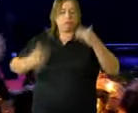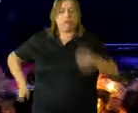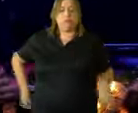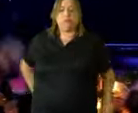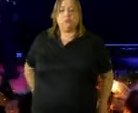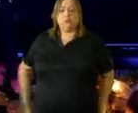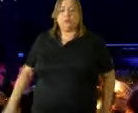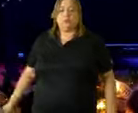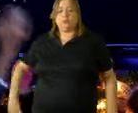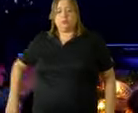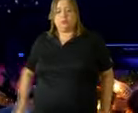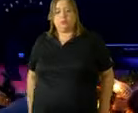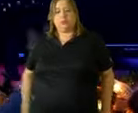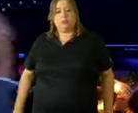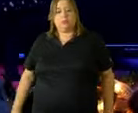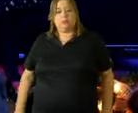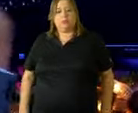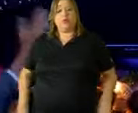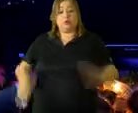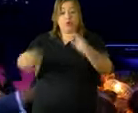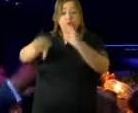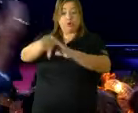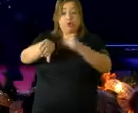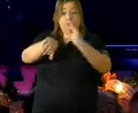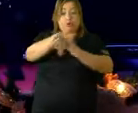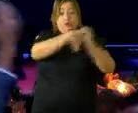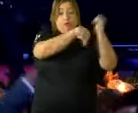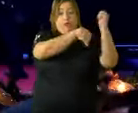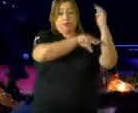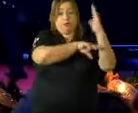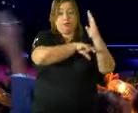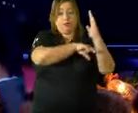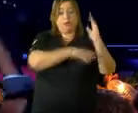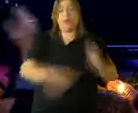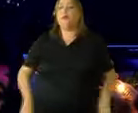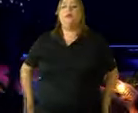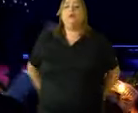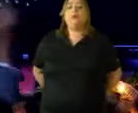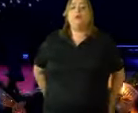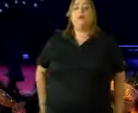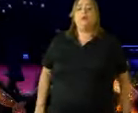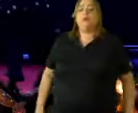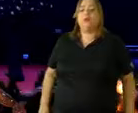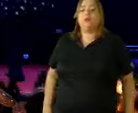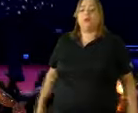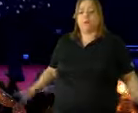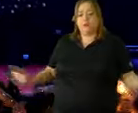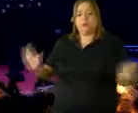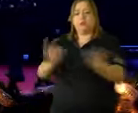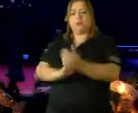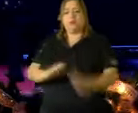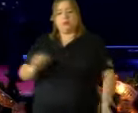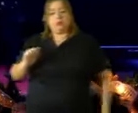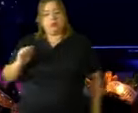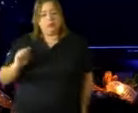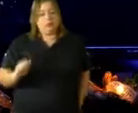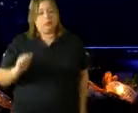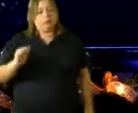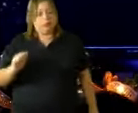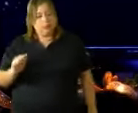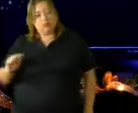Ay, ay, ay, te llama el Señor. Hay un clamor, hay